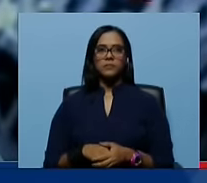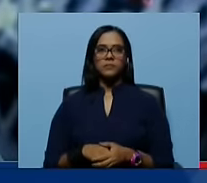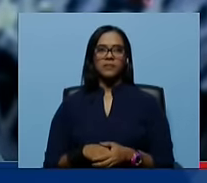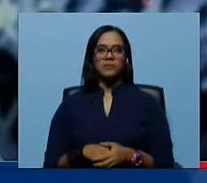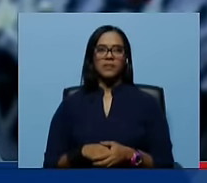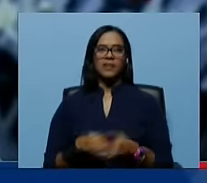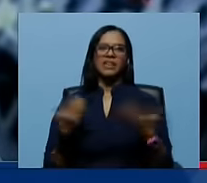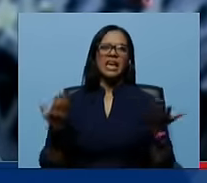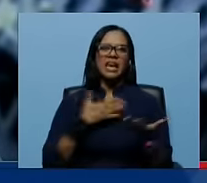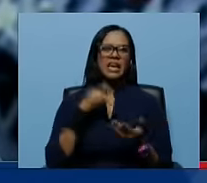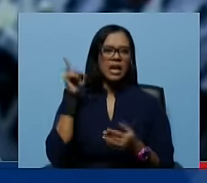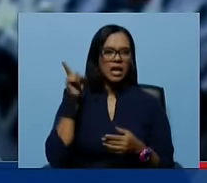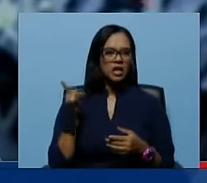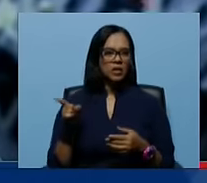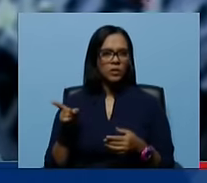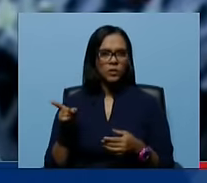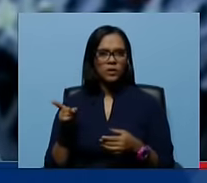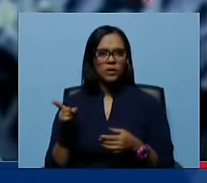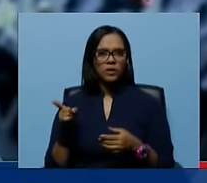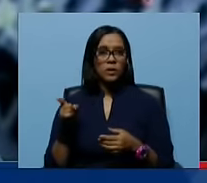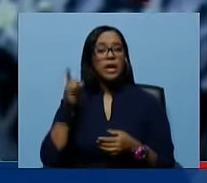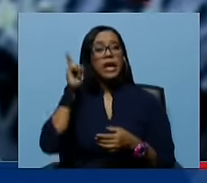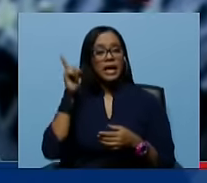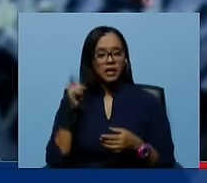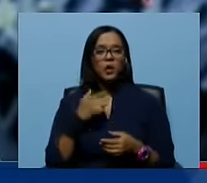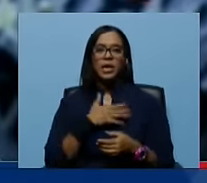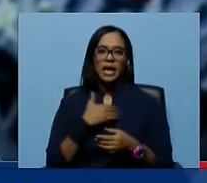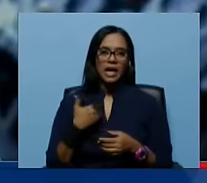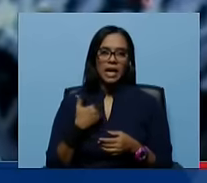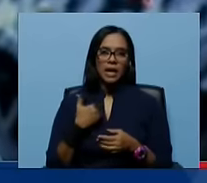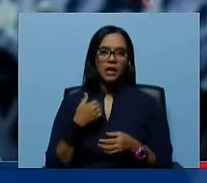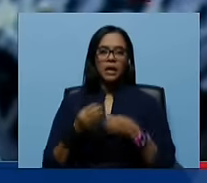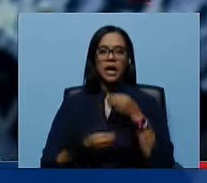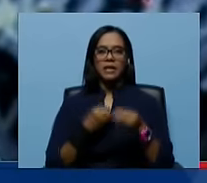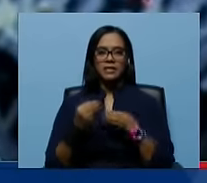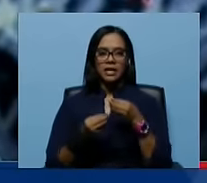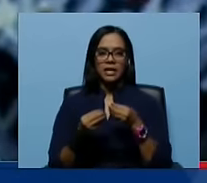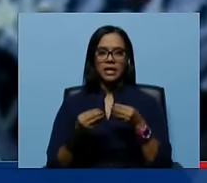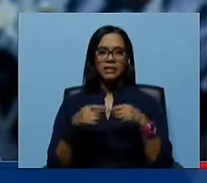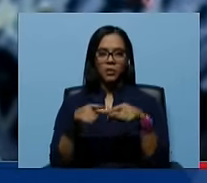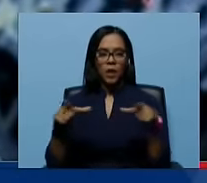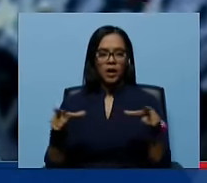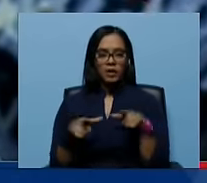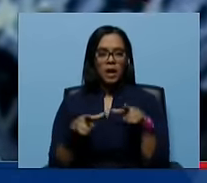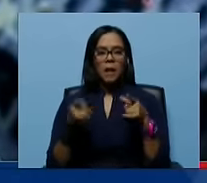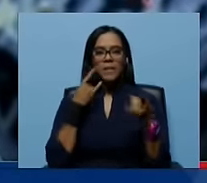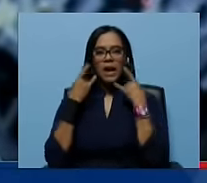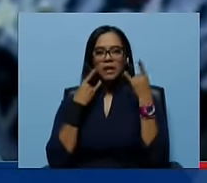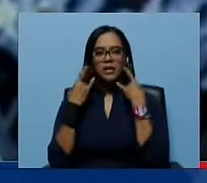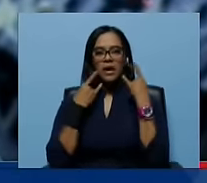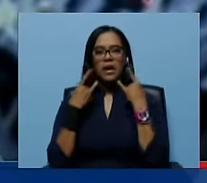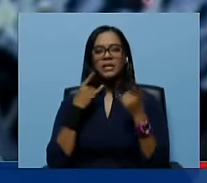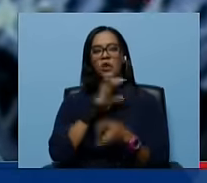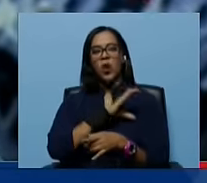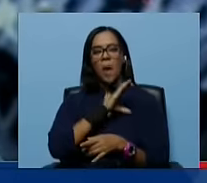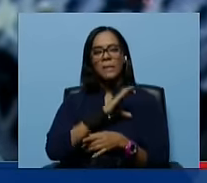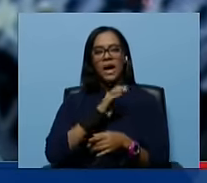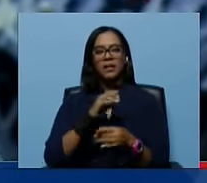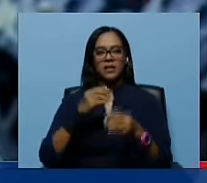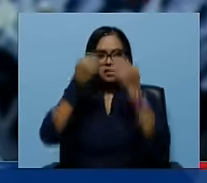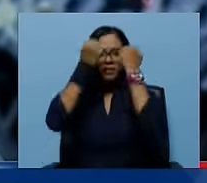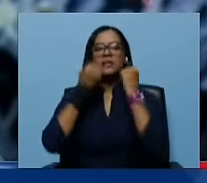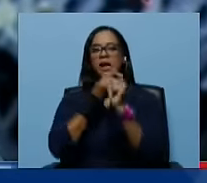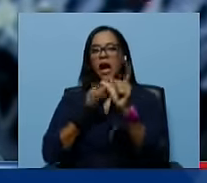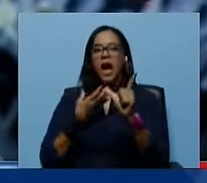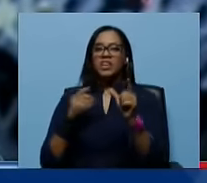¿Qué querían ellos? Ellos querían generar las condiciones para activar a sus comandos terroristas, a sus